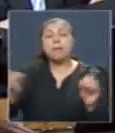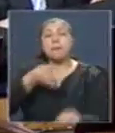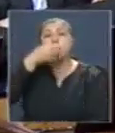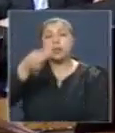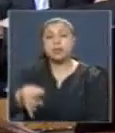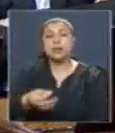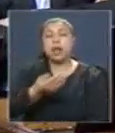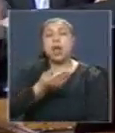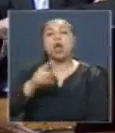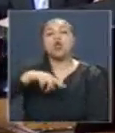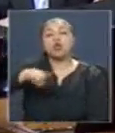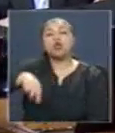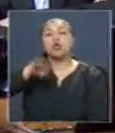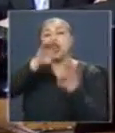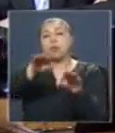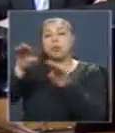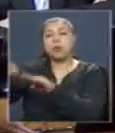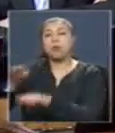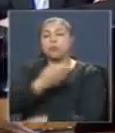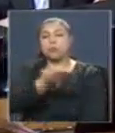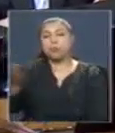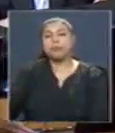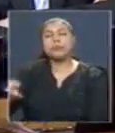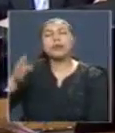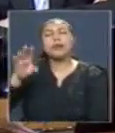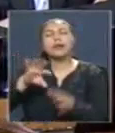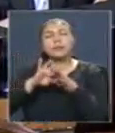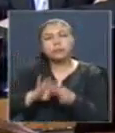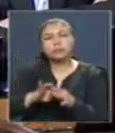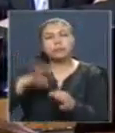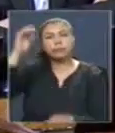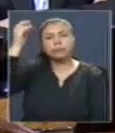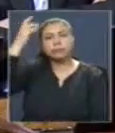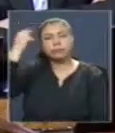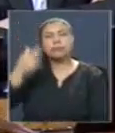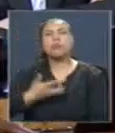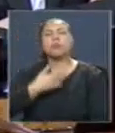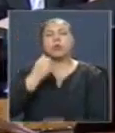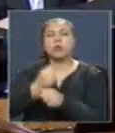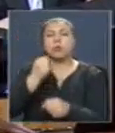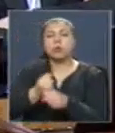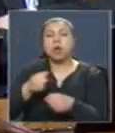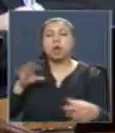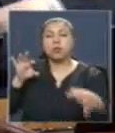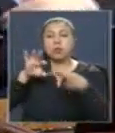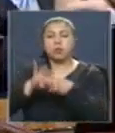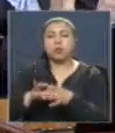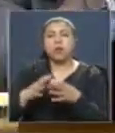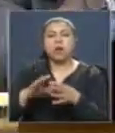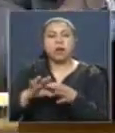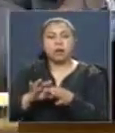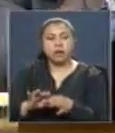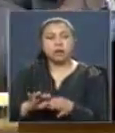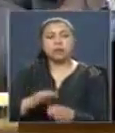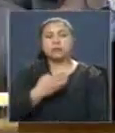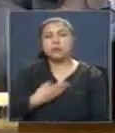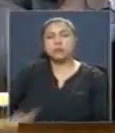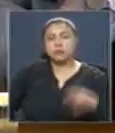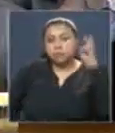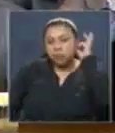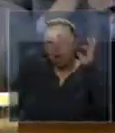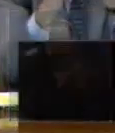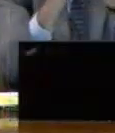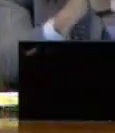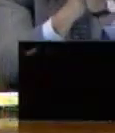estamos con ustedes, gracias por sus propuestas, porque las hemos trabajado en conjunto. Gracias, Presidenta. Muchas